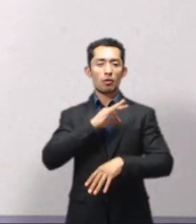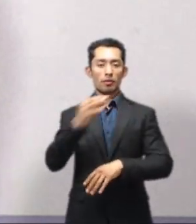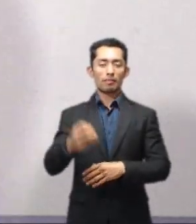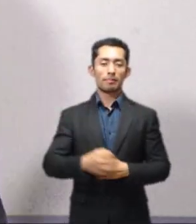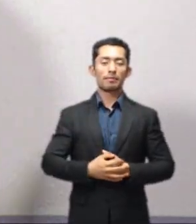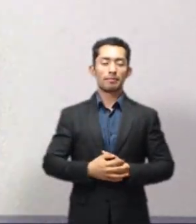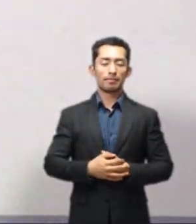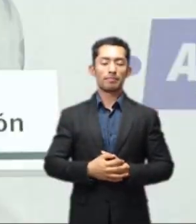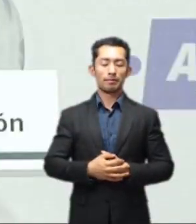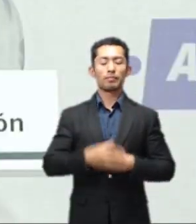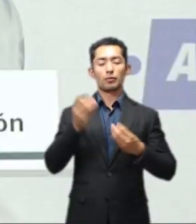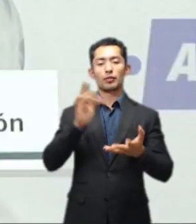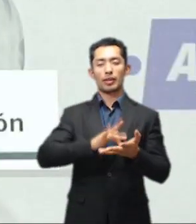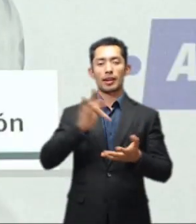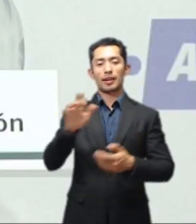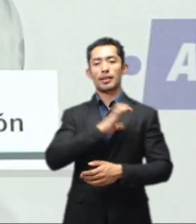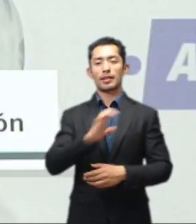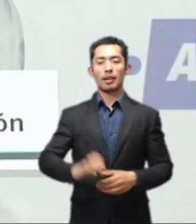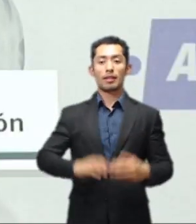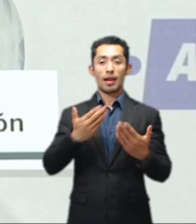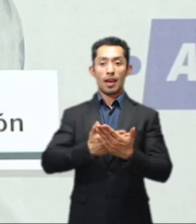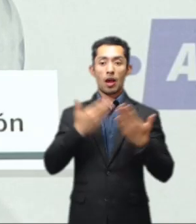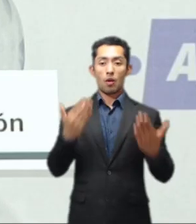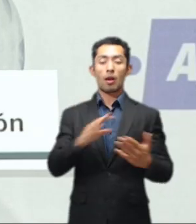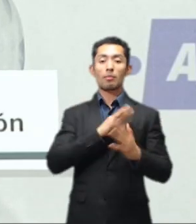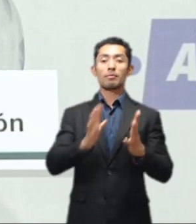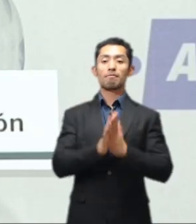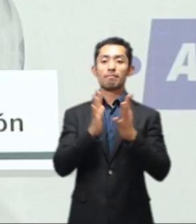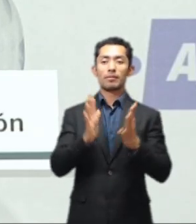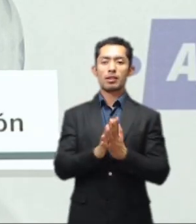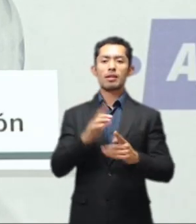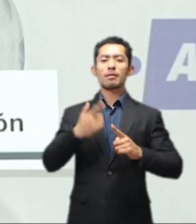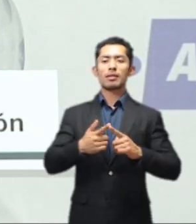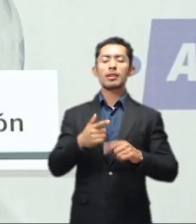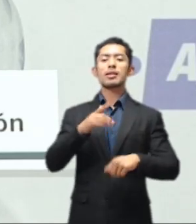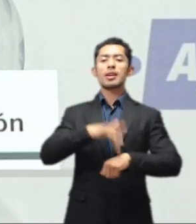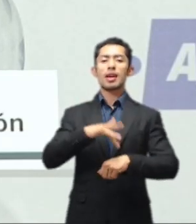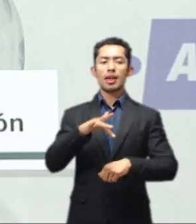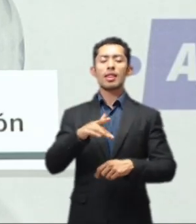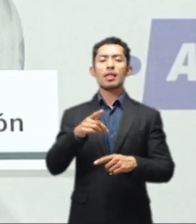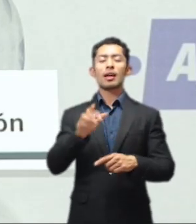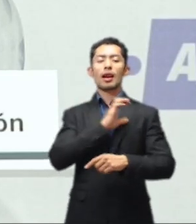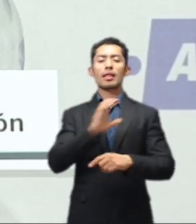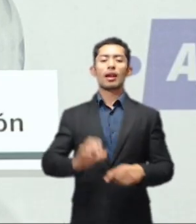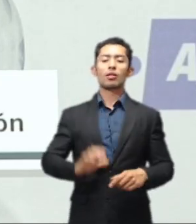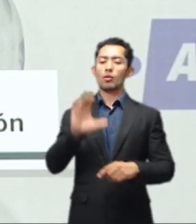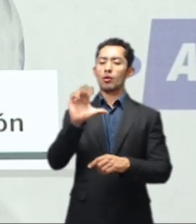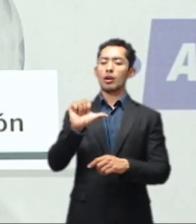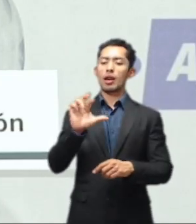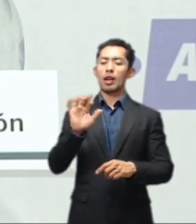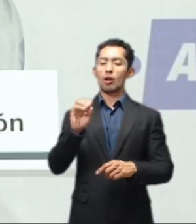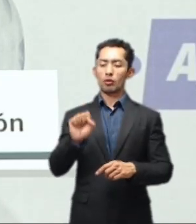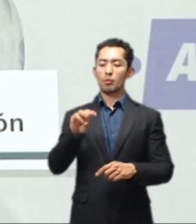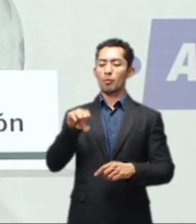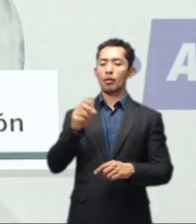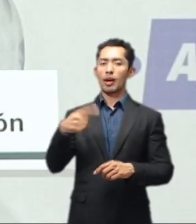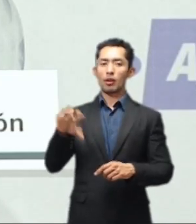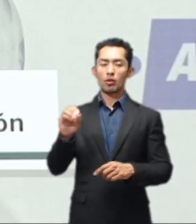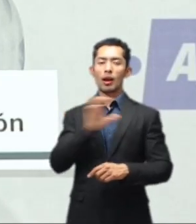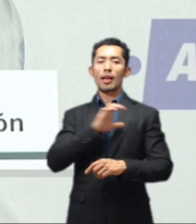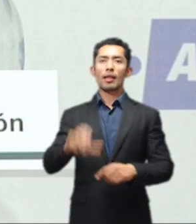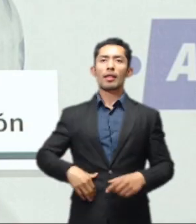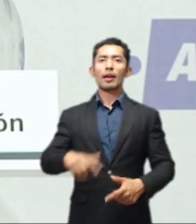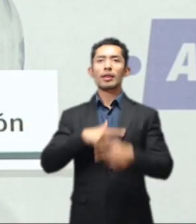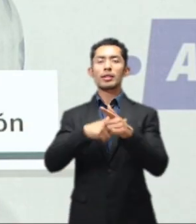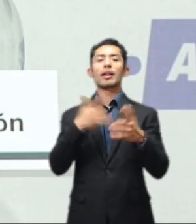mereces Muchas gracias candidato ahora corresponde el turno del candidato Carlos Montaño del de la candidatura común